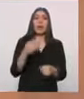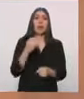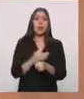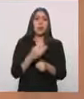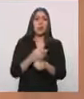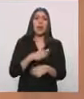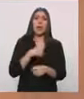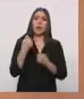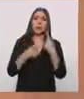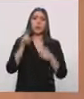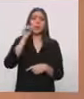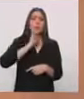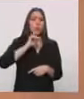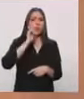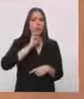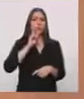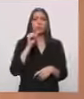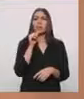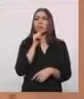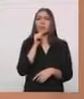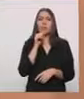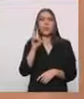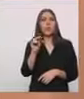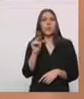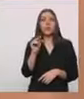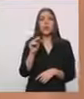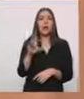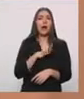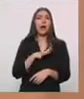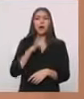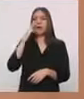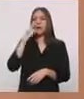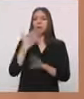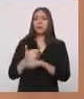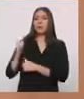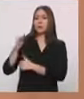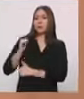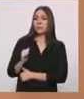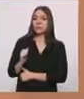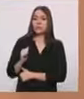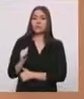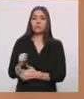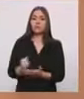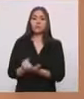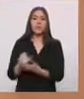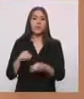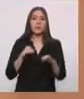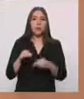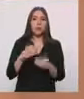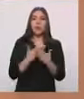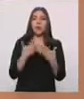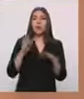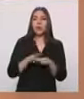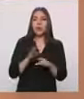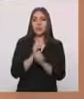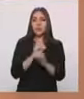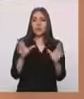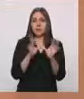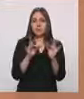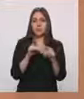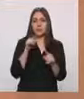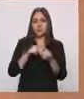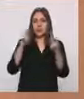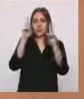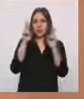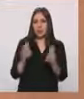que se encuentran en rezago, que no tienen cargos con un poder de decisión. Pero para tener más detalles de este tema, sobre